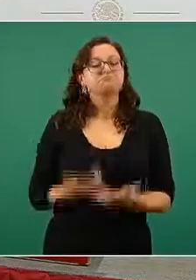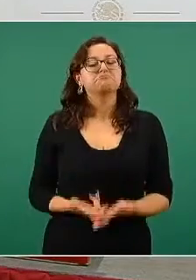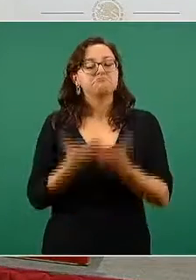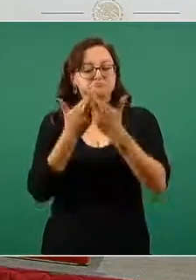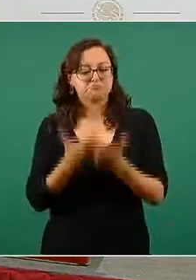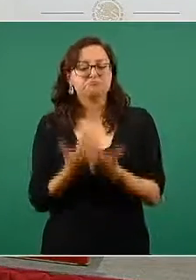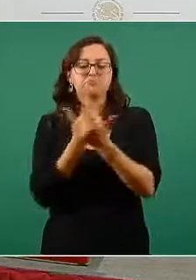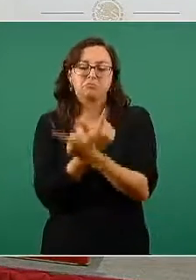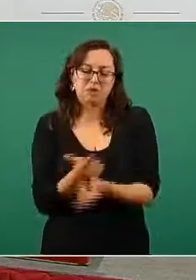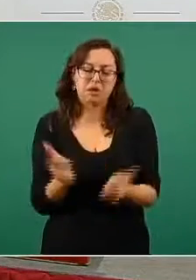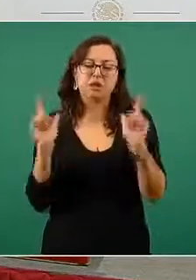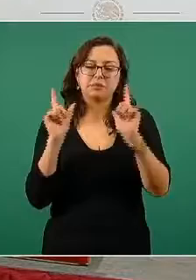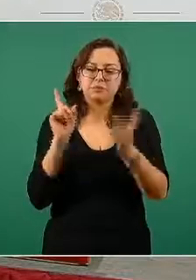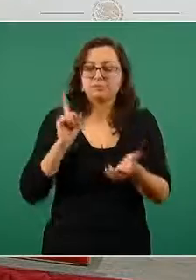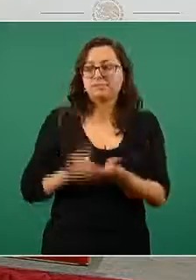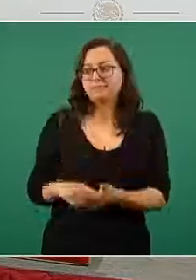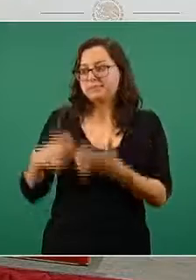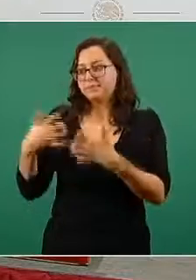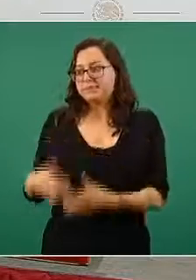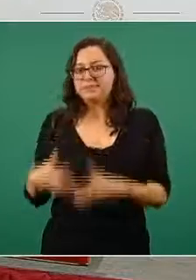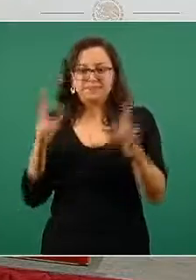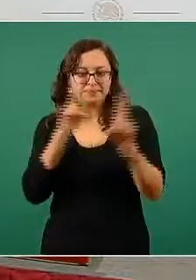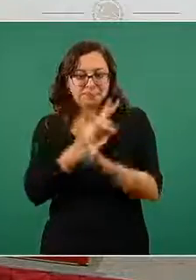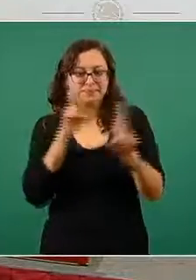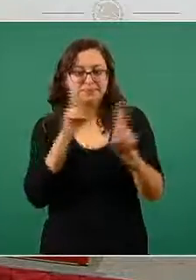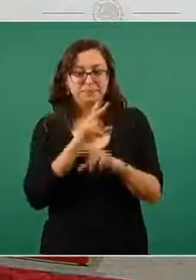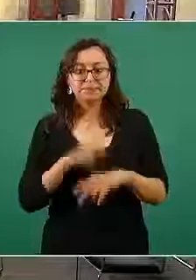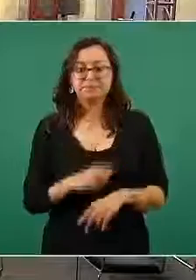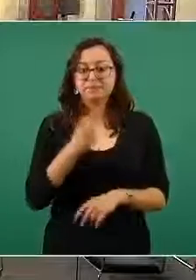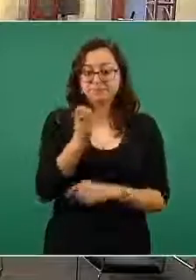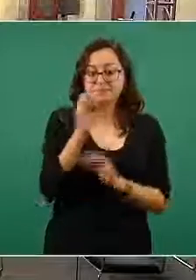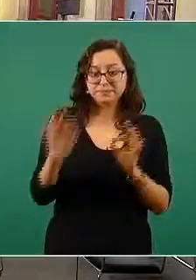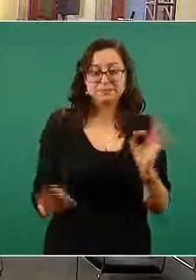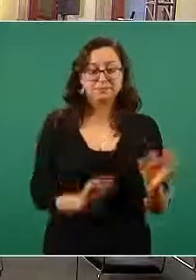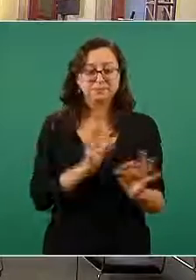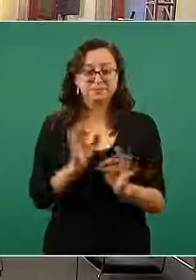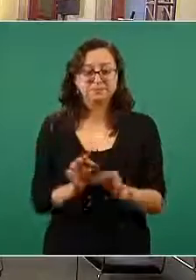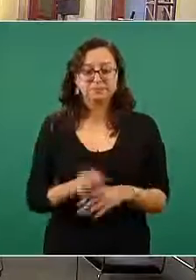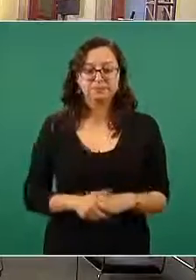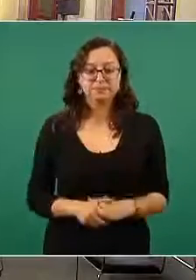ventilador para las personas que así lo requieran en todo México. Sería la actualización hasta este punto.